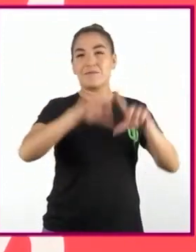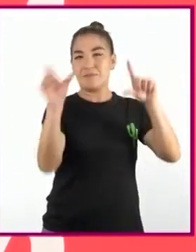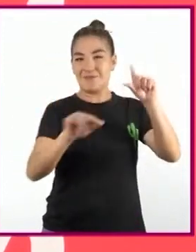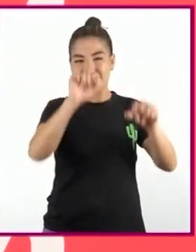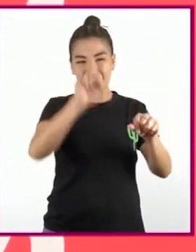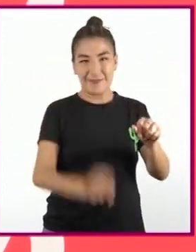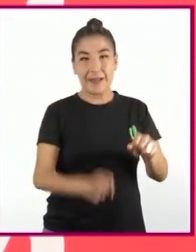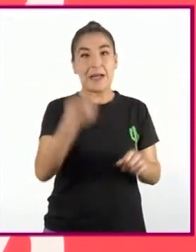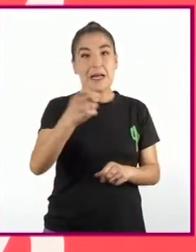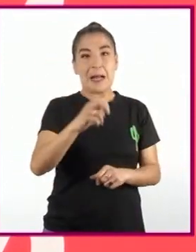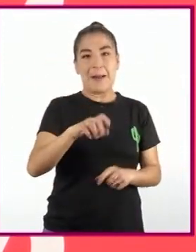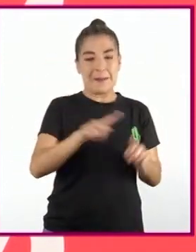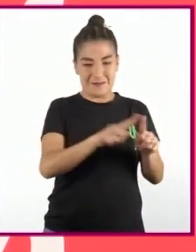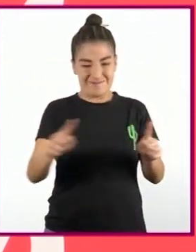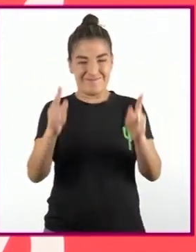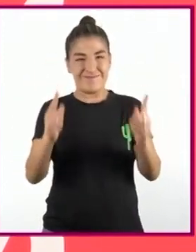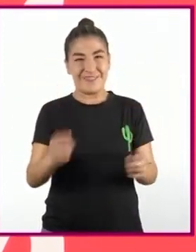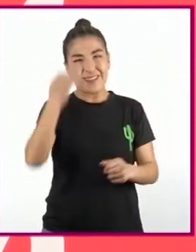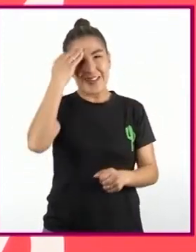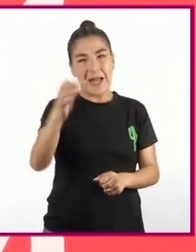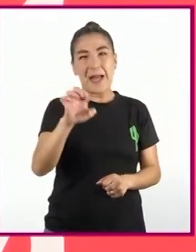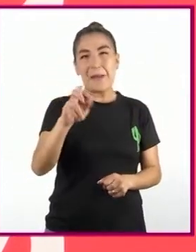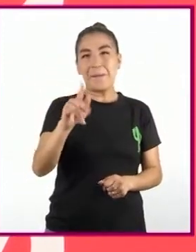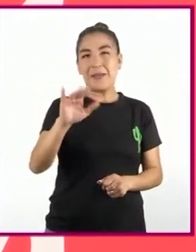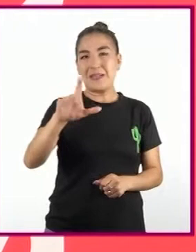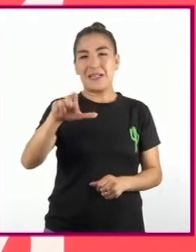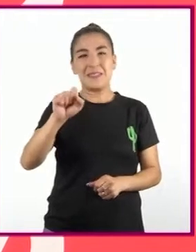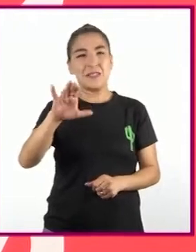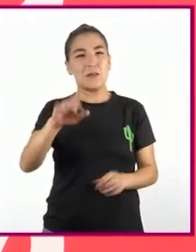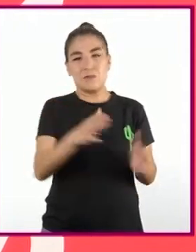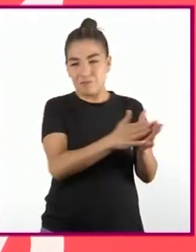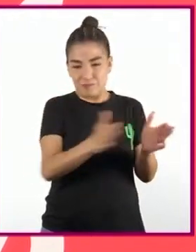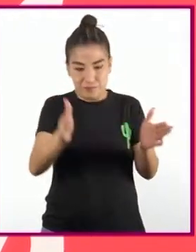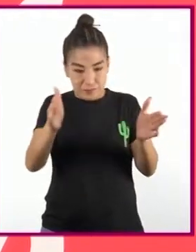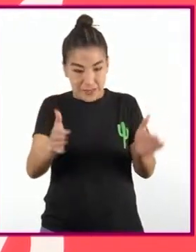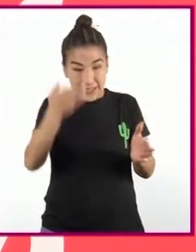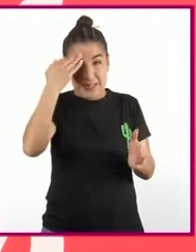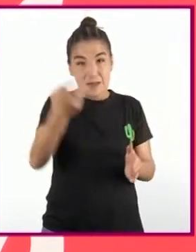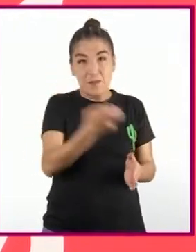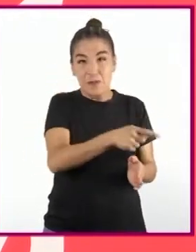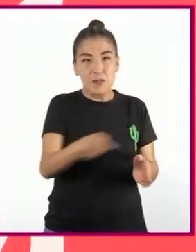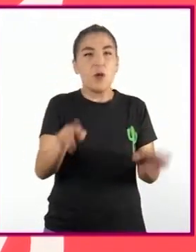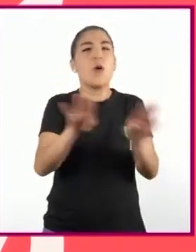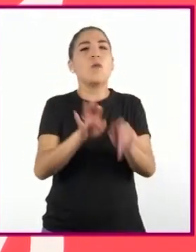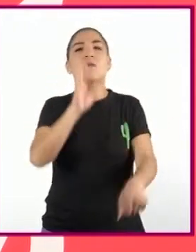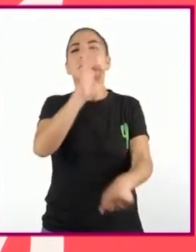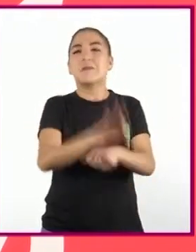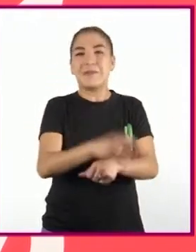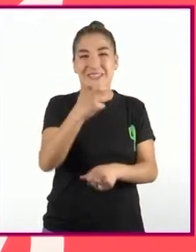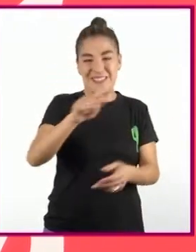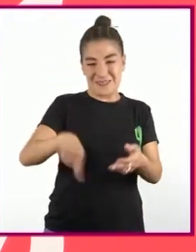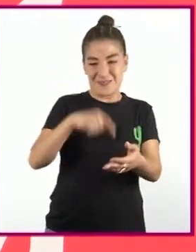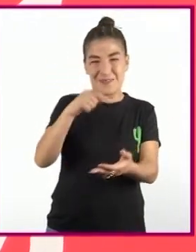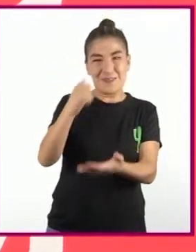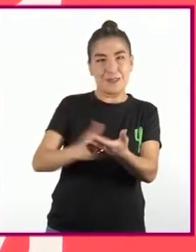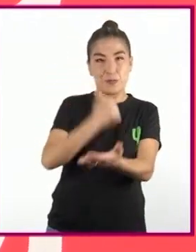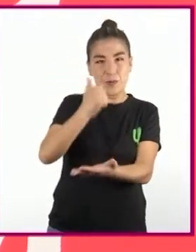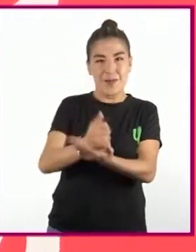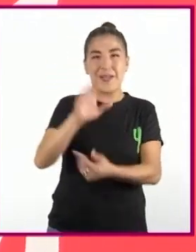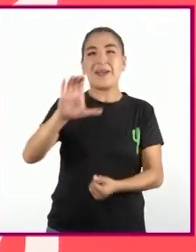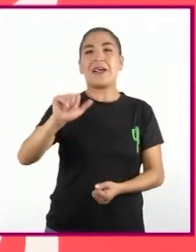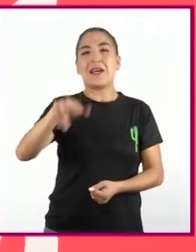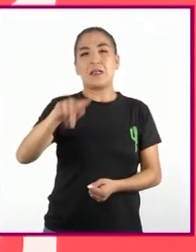Epiclásico se encontraban fortificadas y tenían un fuerte sentido defensivo, y Cantona, que es el sitio en que